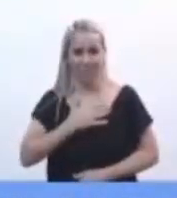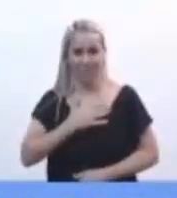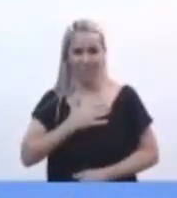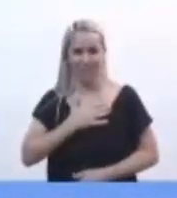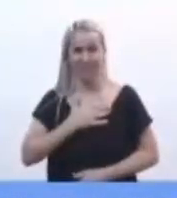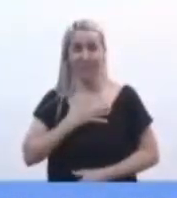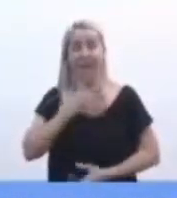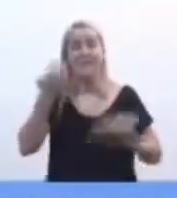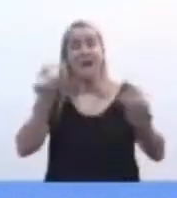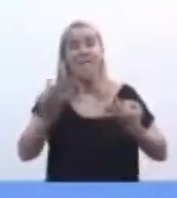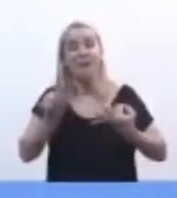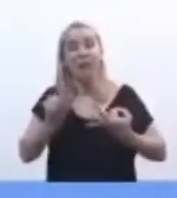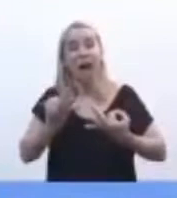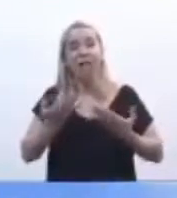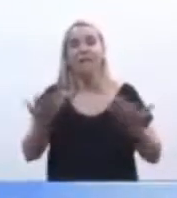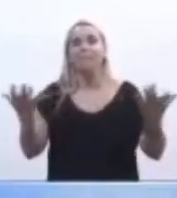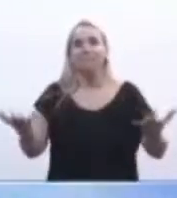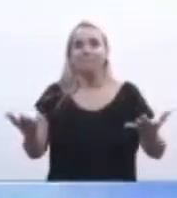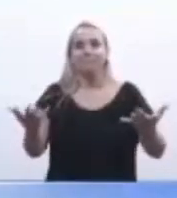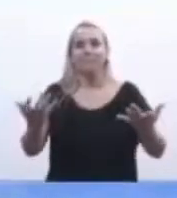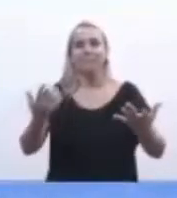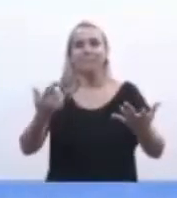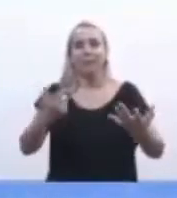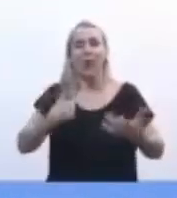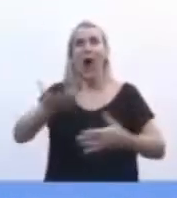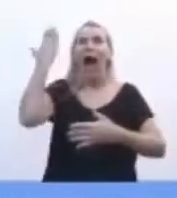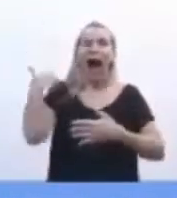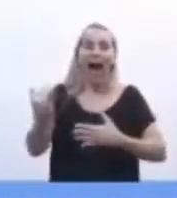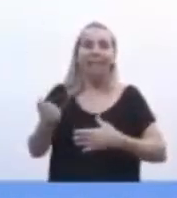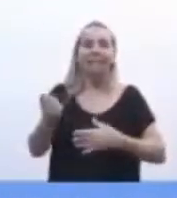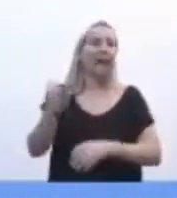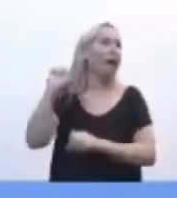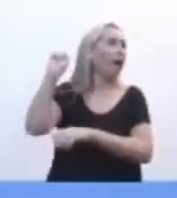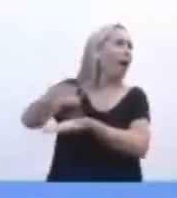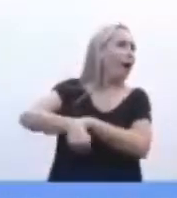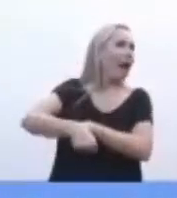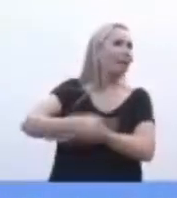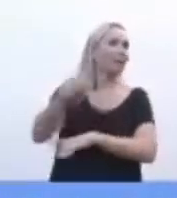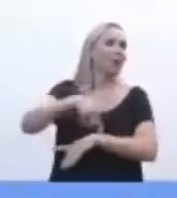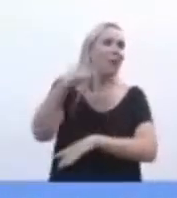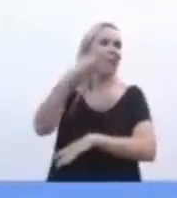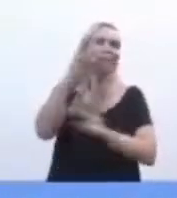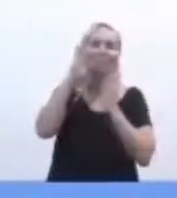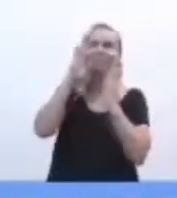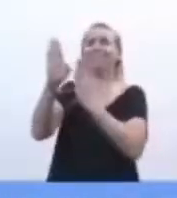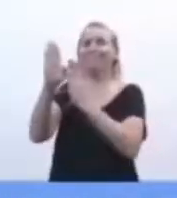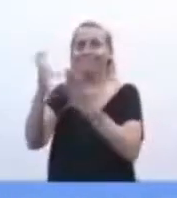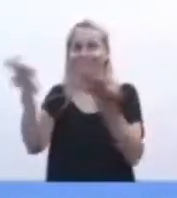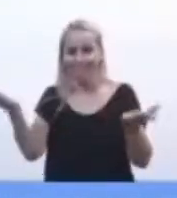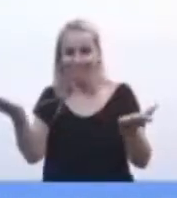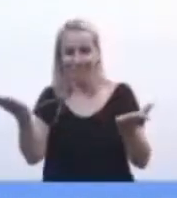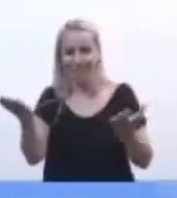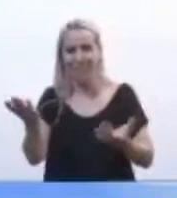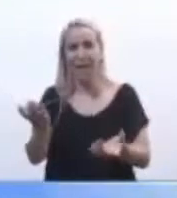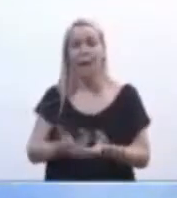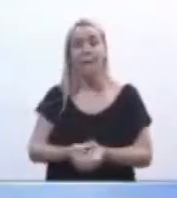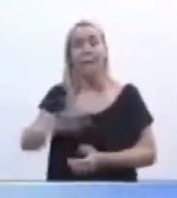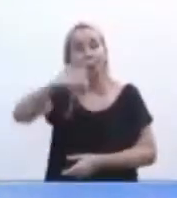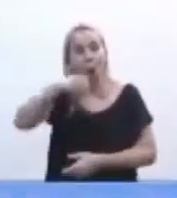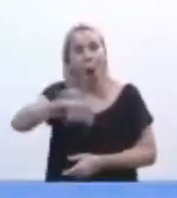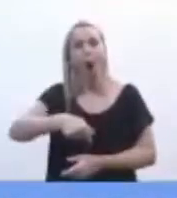a la que la verdad le debería haber dado más bola yo en aquellos tiempos hoy por la